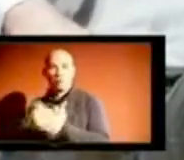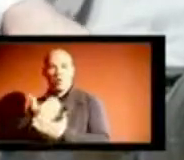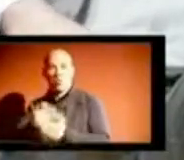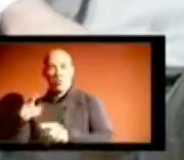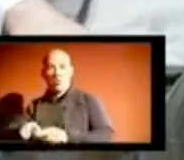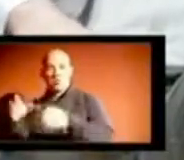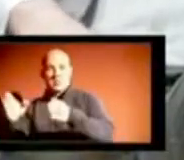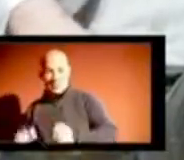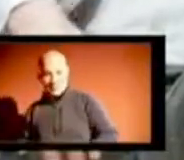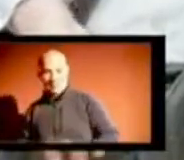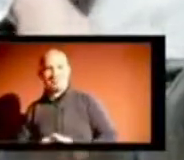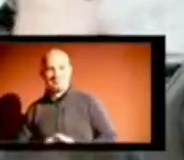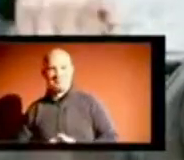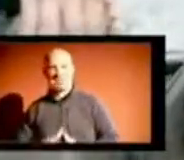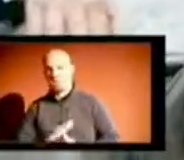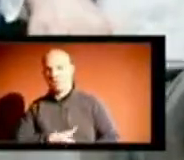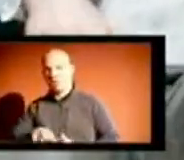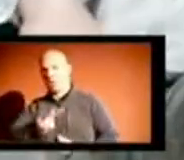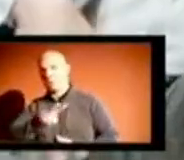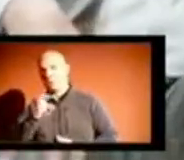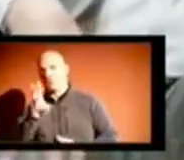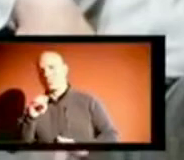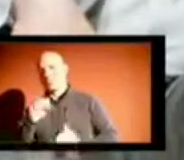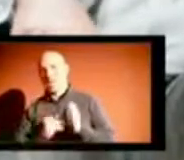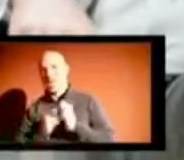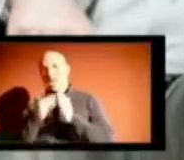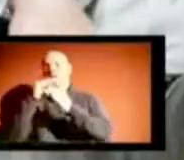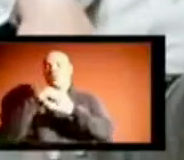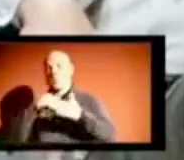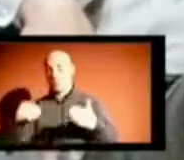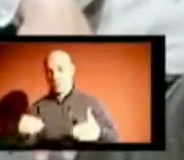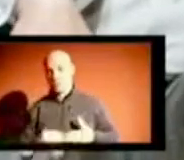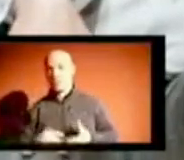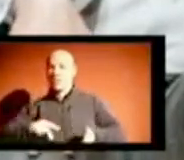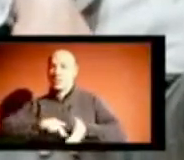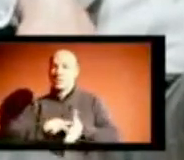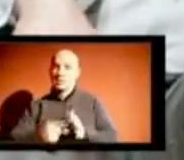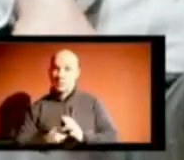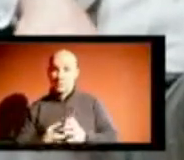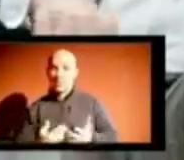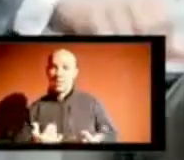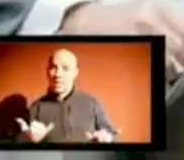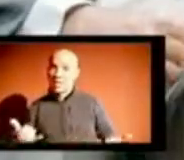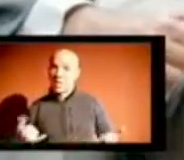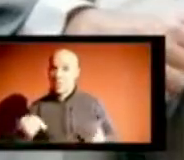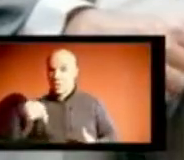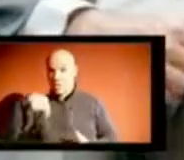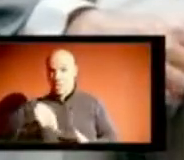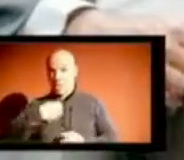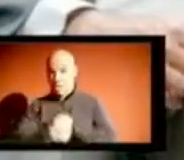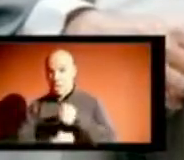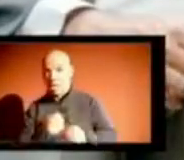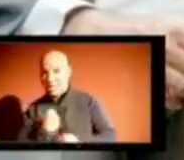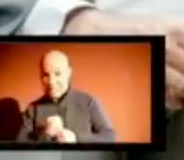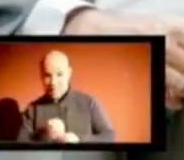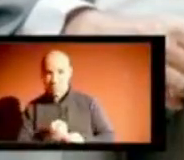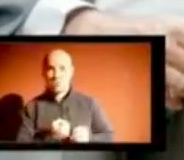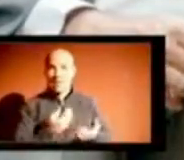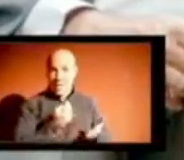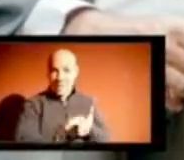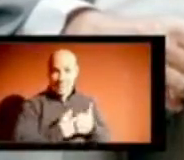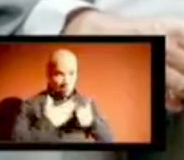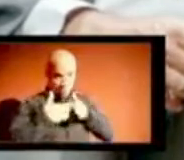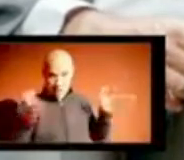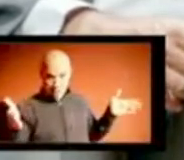básicamente desembolsamos cerca de unos $270 millones. Así que estamos hablando que para este año, en cuanto al Fondo General,